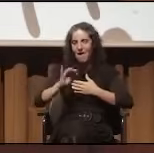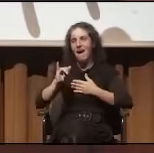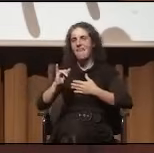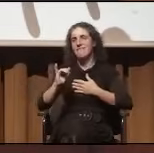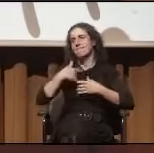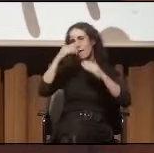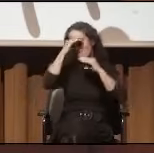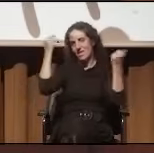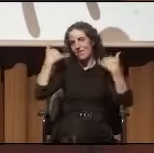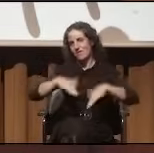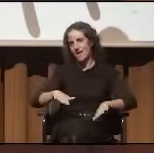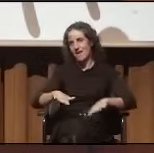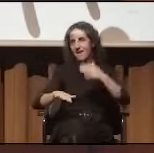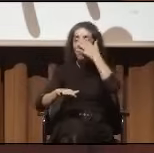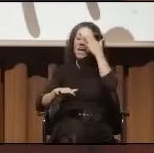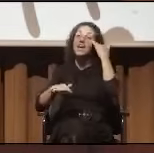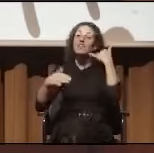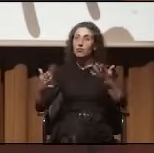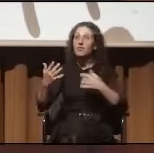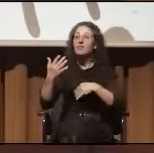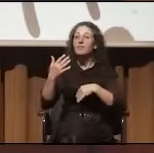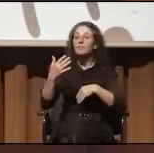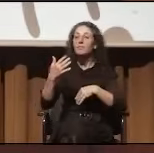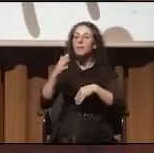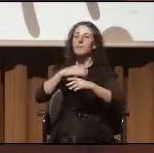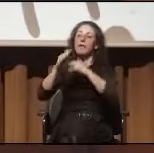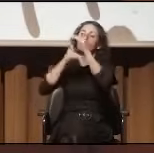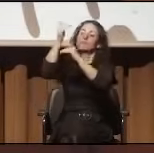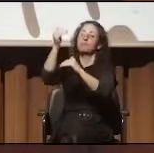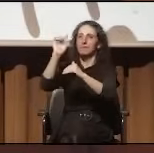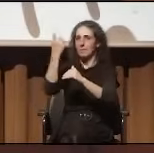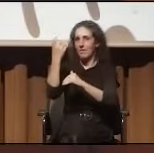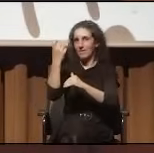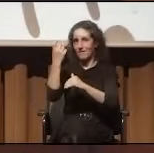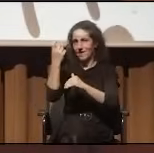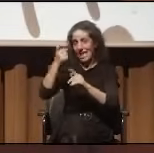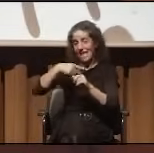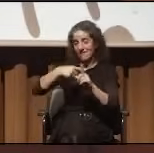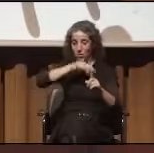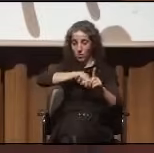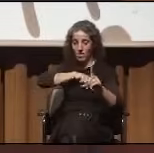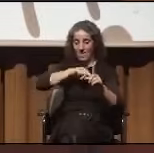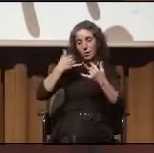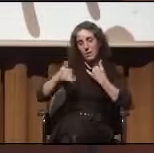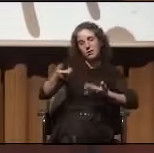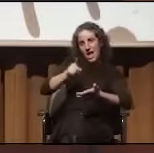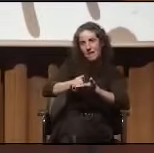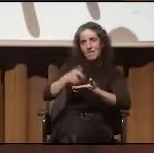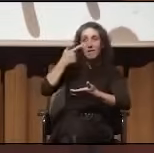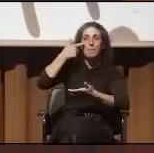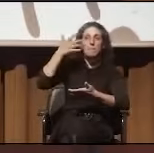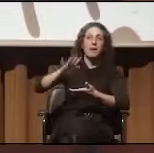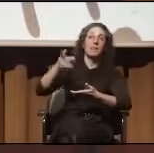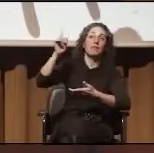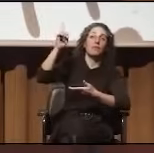de reconocer nuestra dimensión trascendente pasa por acceder a ese nivel de conciencia que normalmente parece que solamente está accesible para